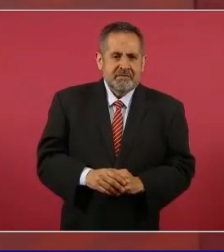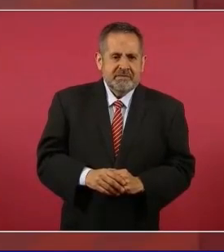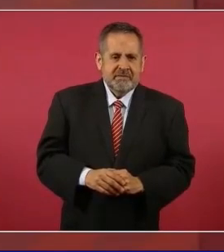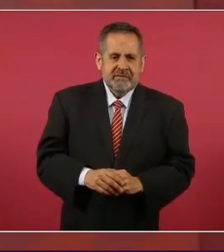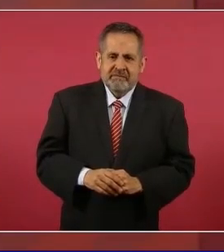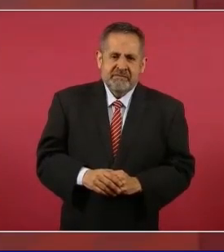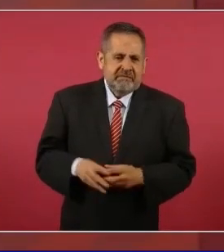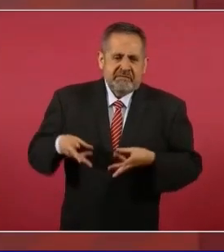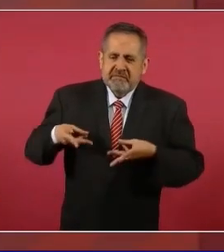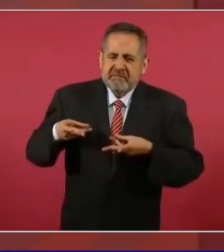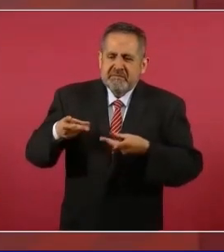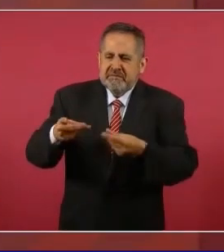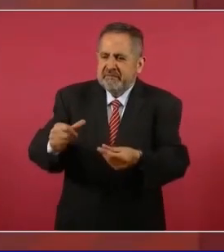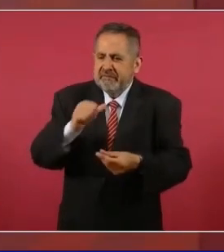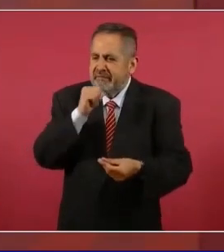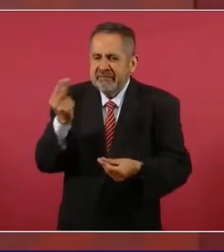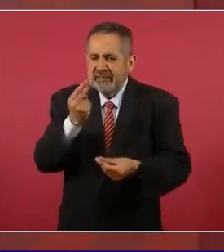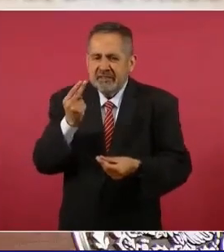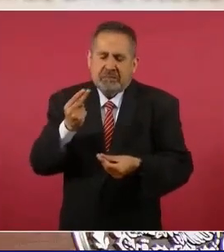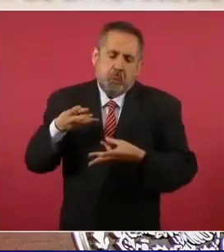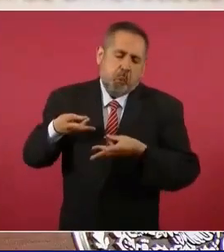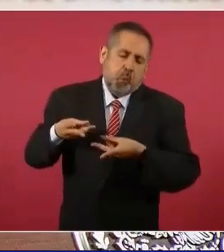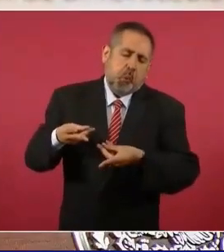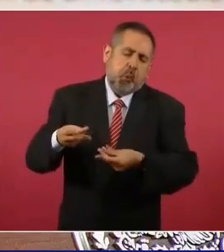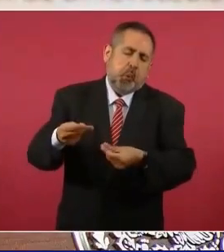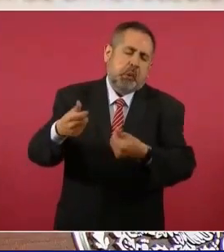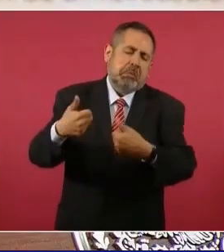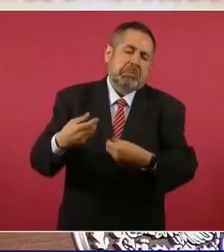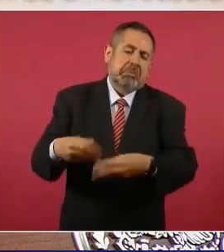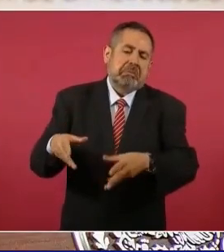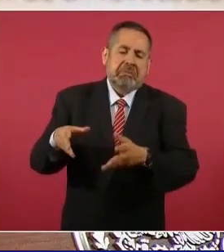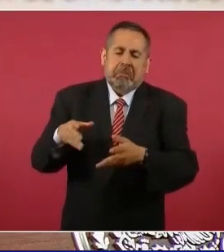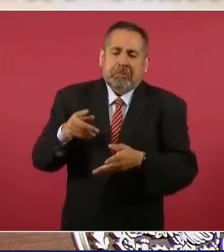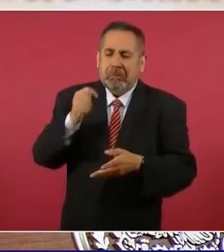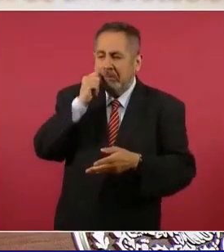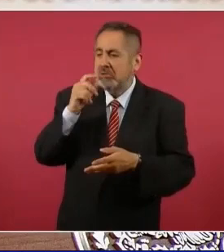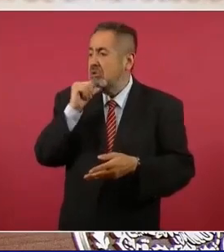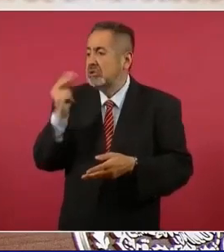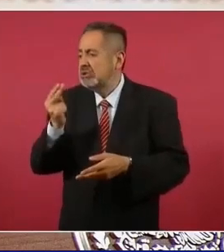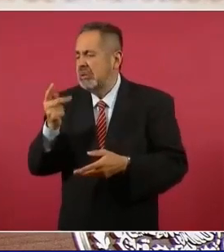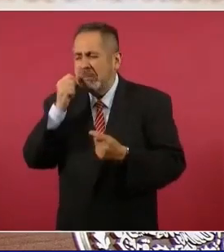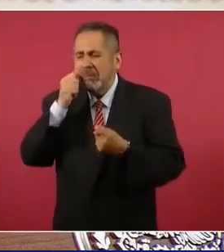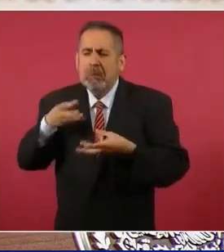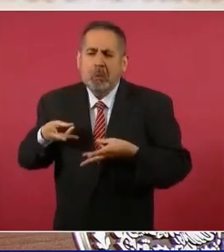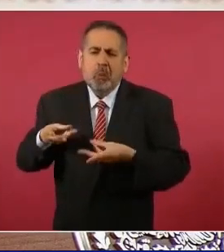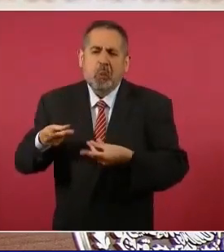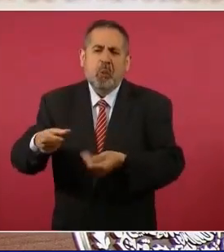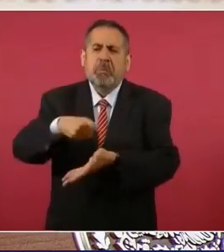gasto superfluo, innecesario, los lujos.